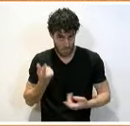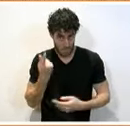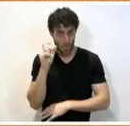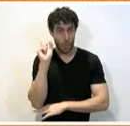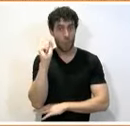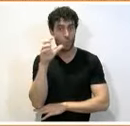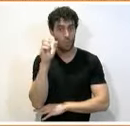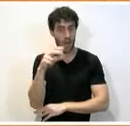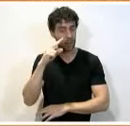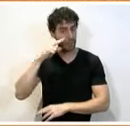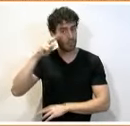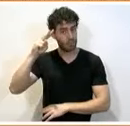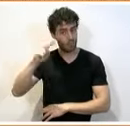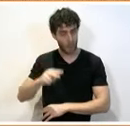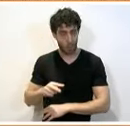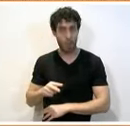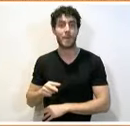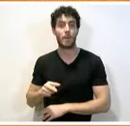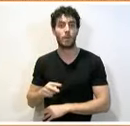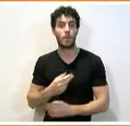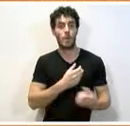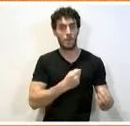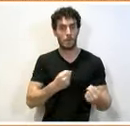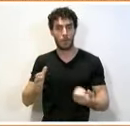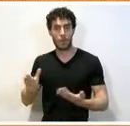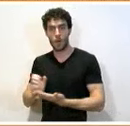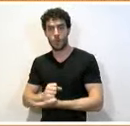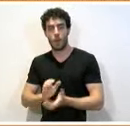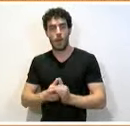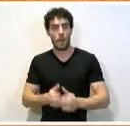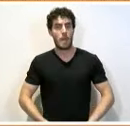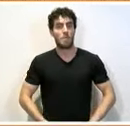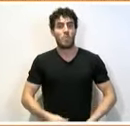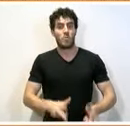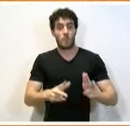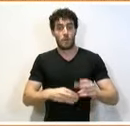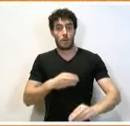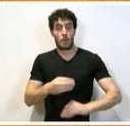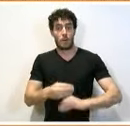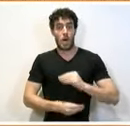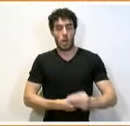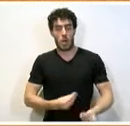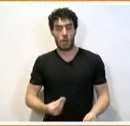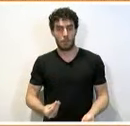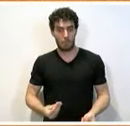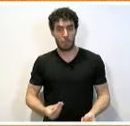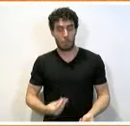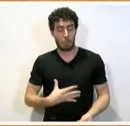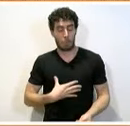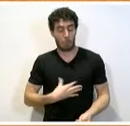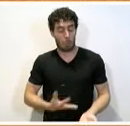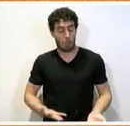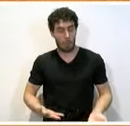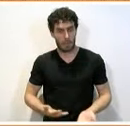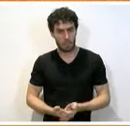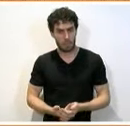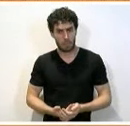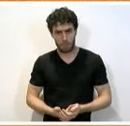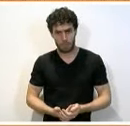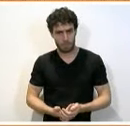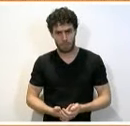de reconocimiento donde estuvieran todas las instituciones democráticas de esta comunidad. Poco le